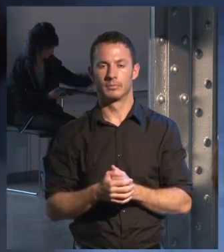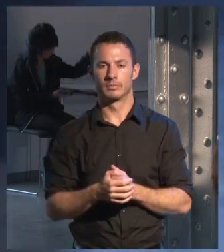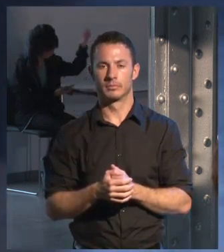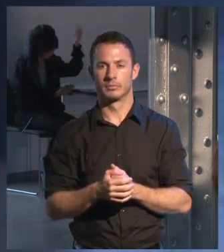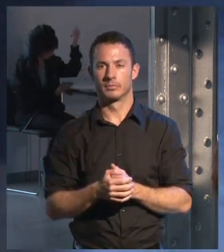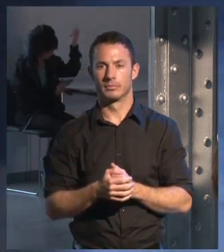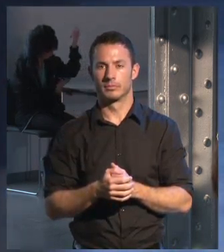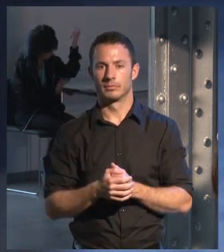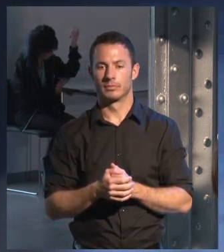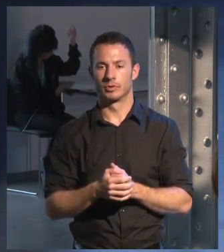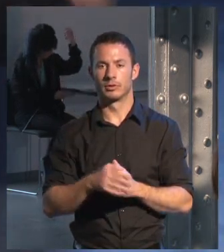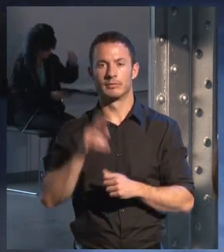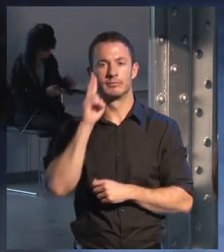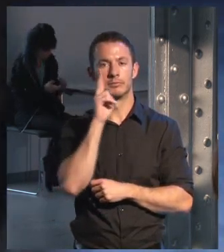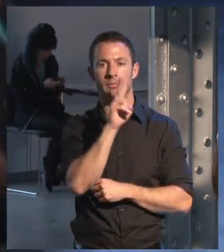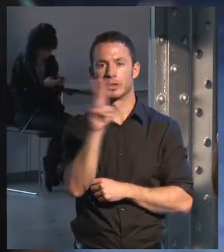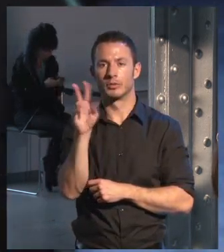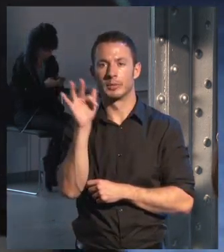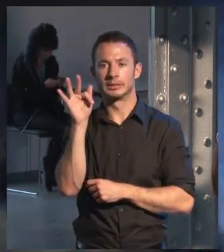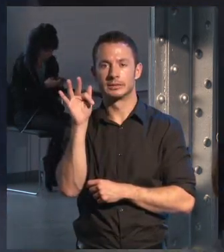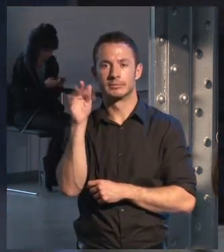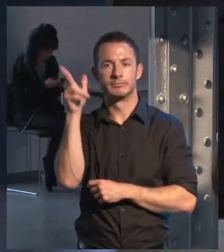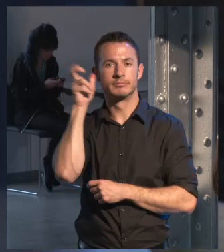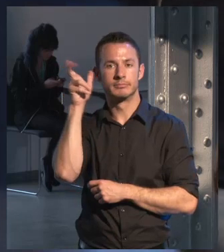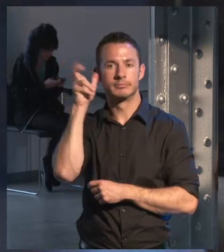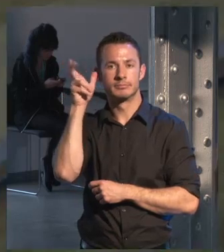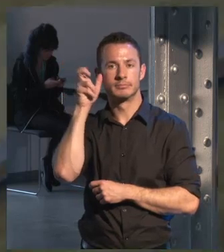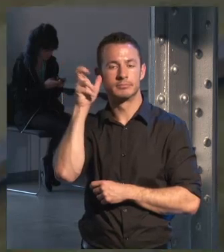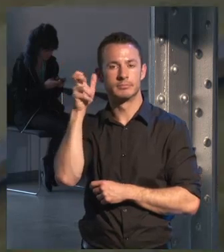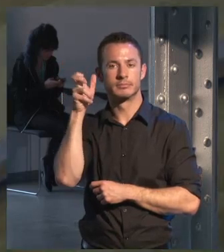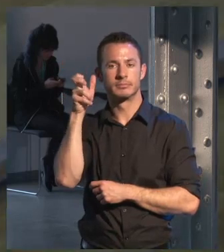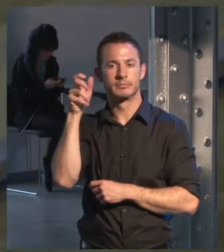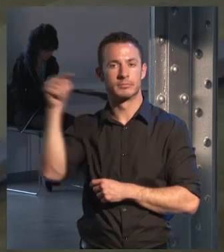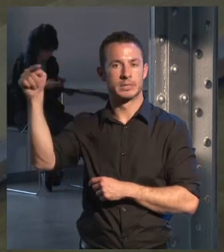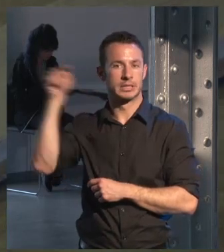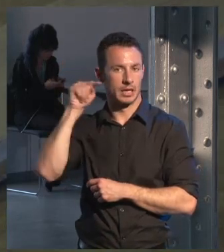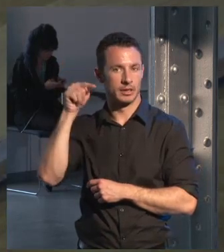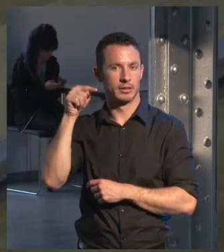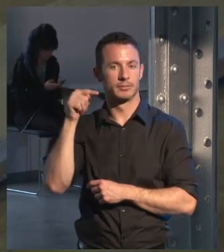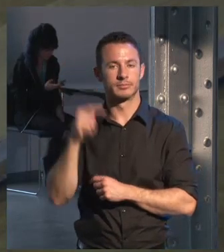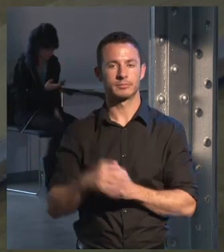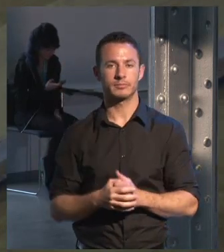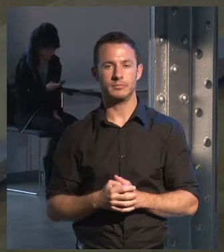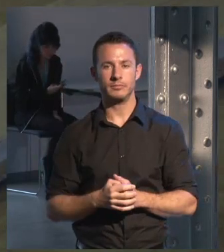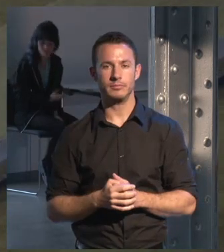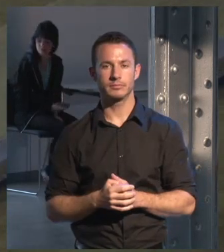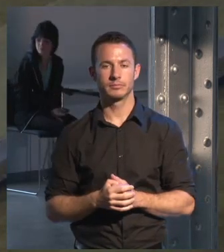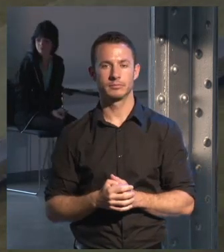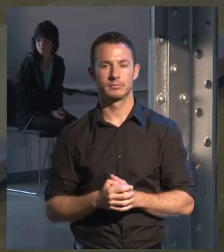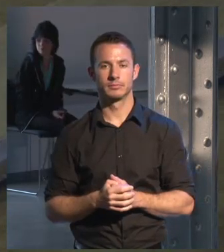Entonces primero ellos mientras que están viendo les están dando un mensaje de este mensaje, pero en audio.